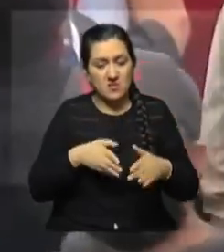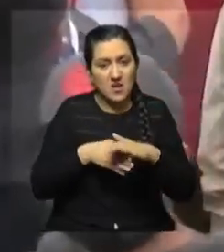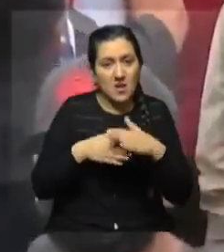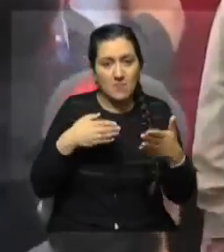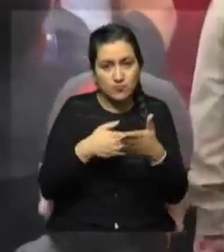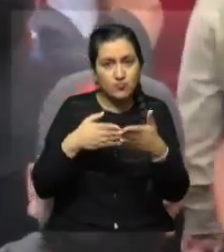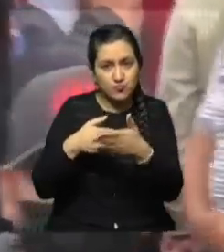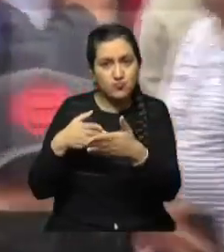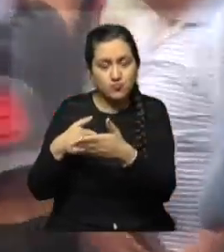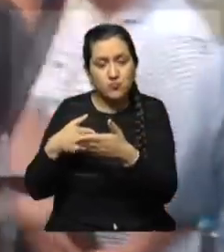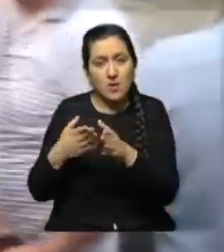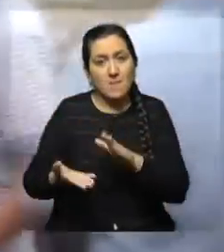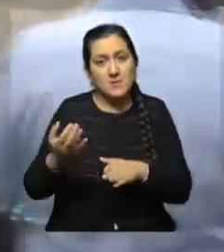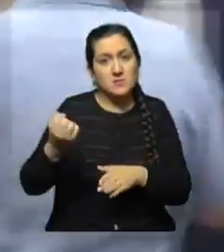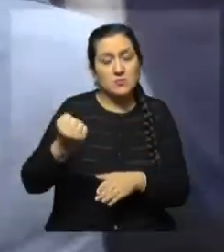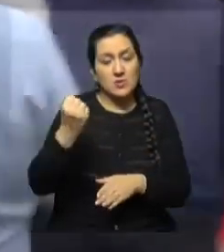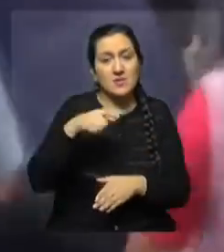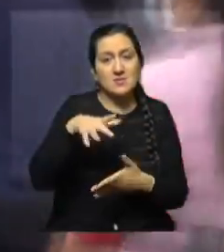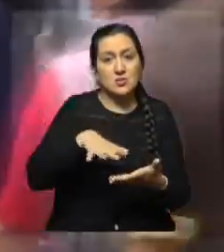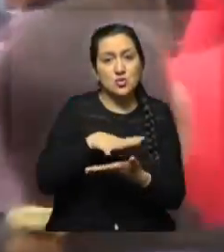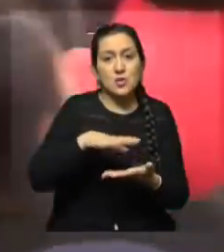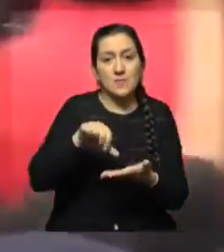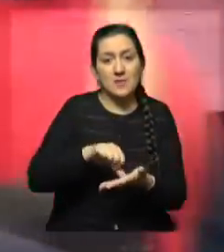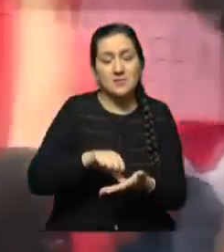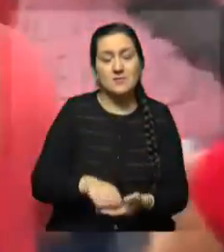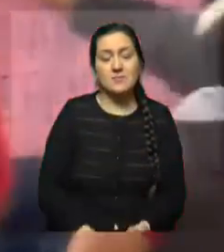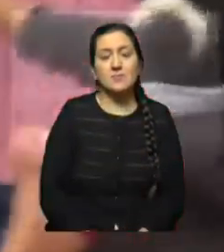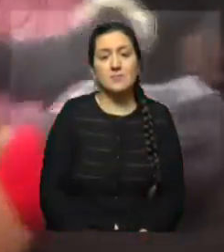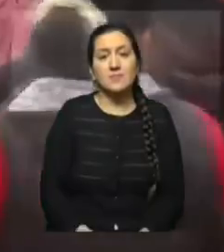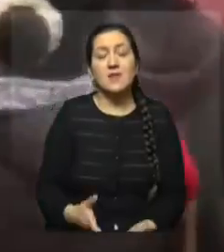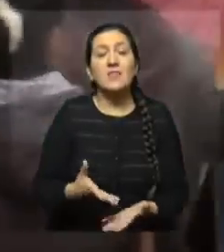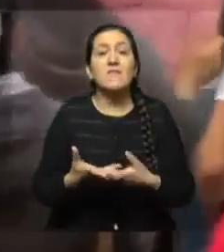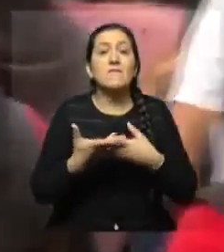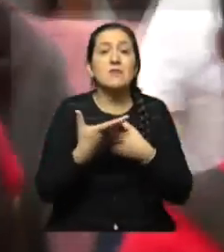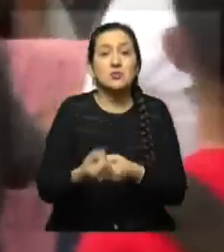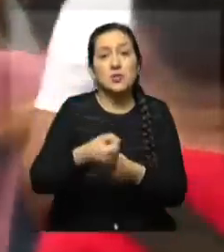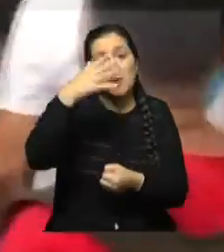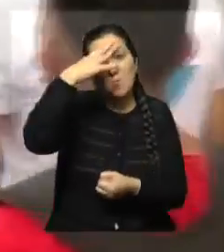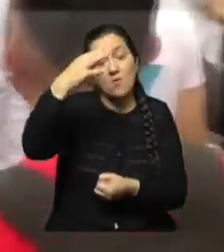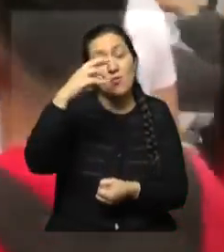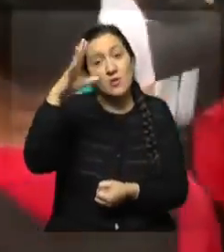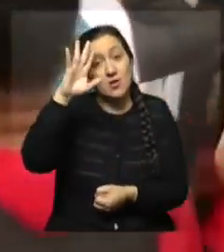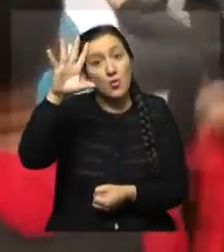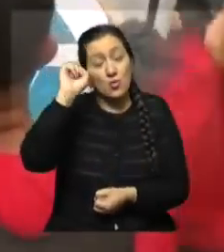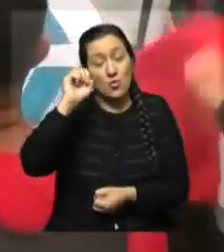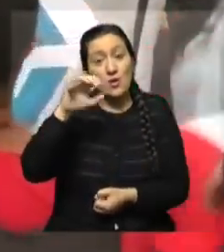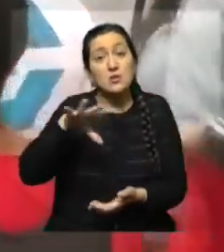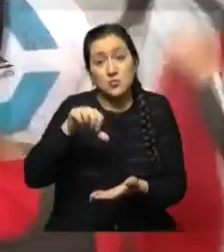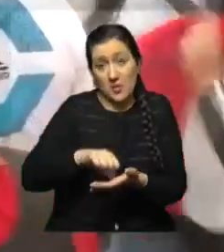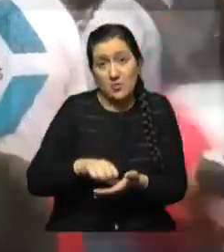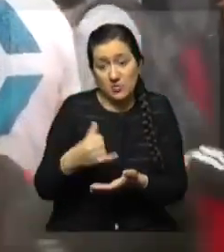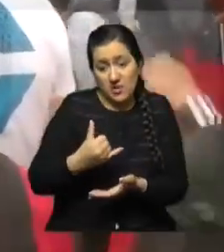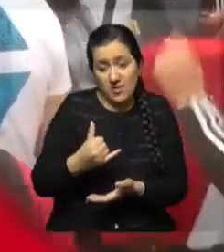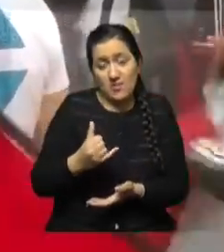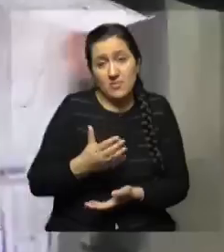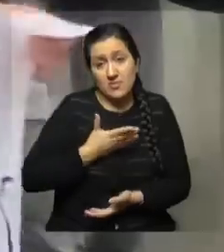de ica y Arequipa las más importantes de esa zona del país la defensoría del pueblo por su parte recordó que los ciudadanos tienen derecho a la protesta de